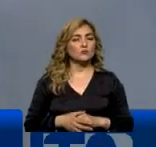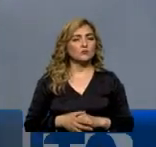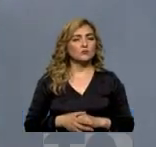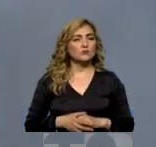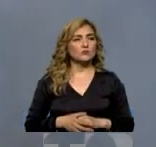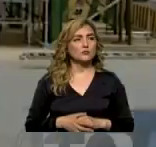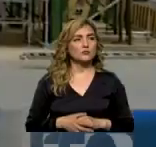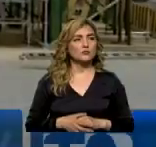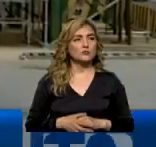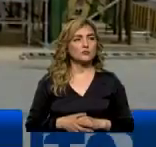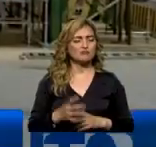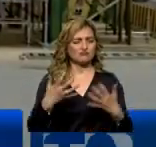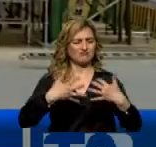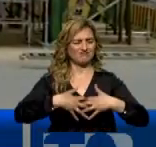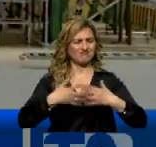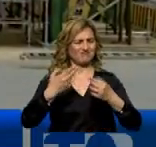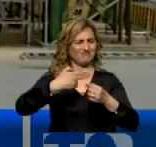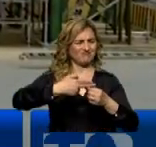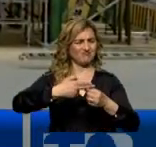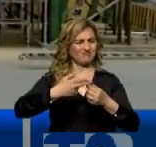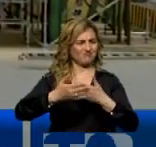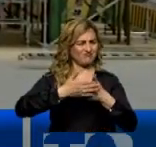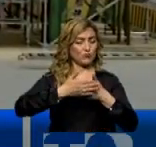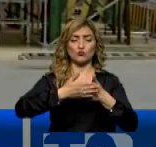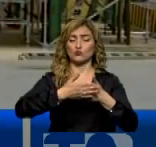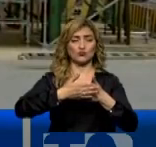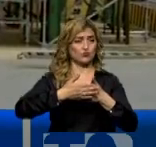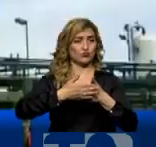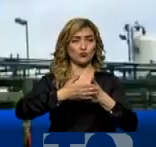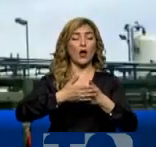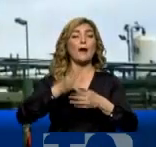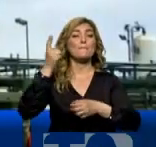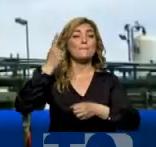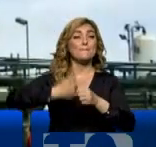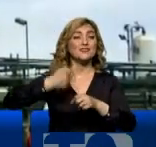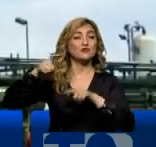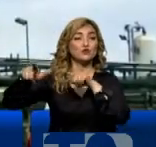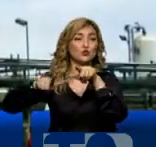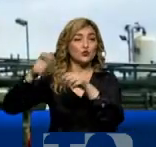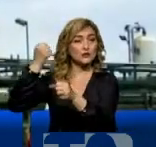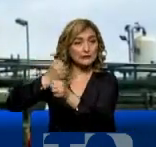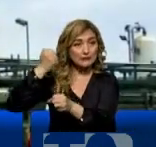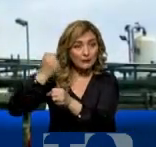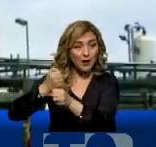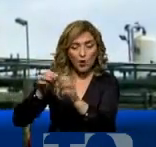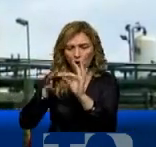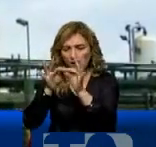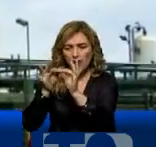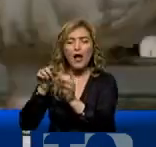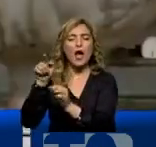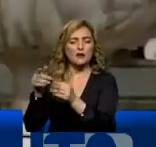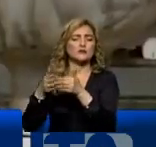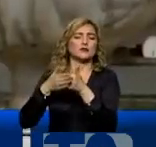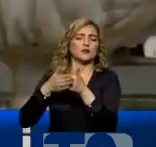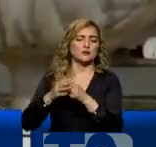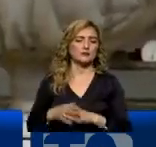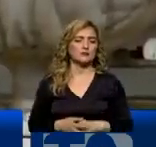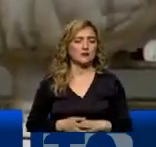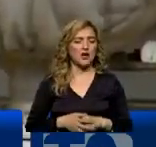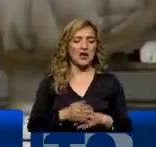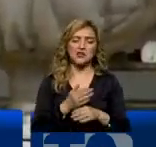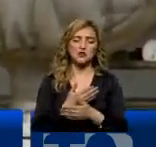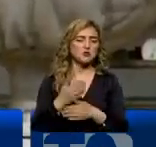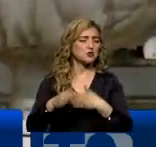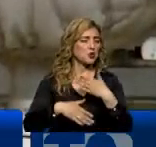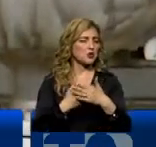cierre de esta refinería. Solo se cerrará los puntos en los que se vayan a realizar trabajos. Este anuncio tranquilizó